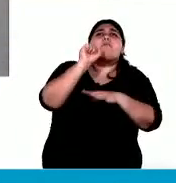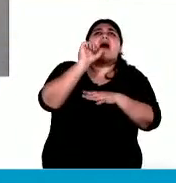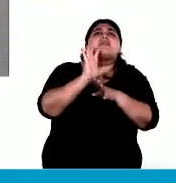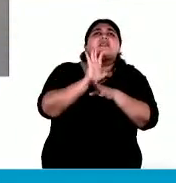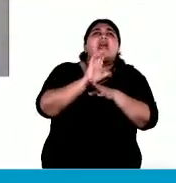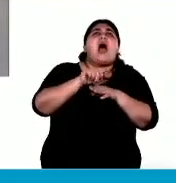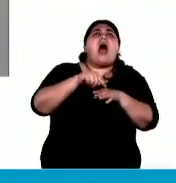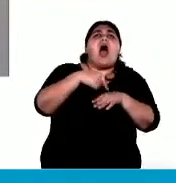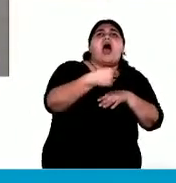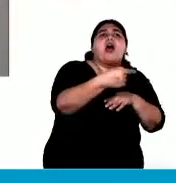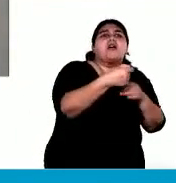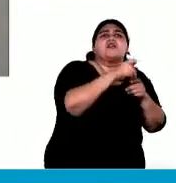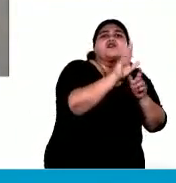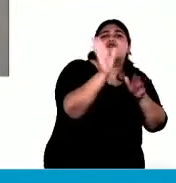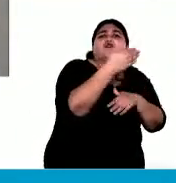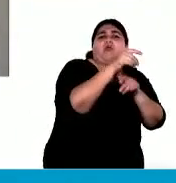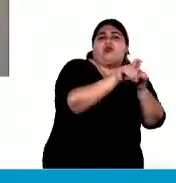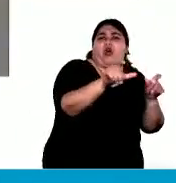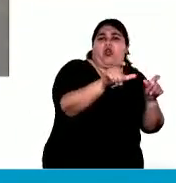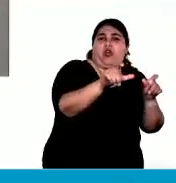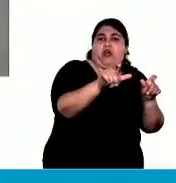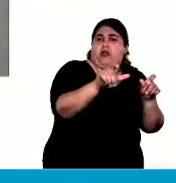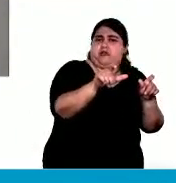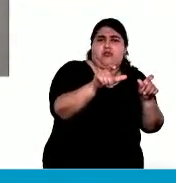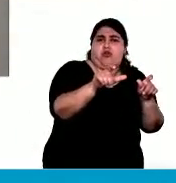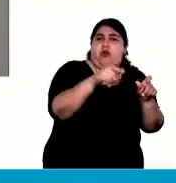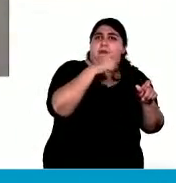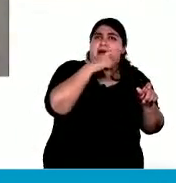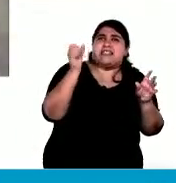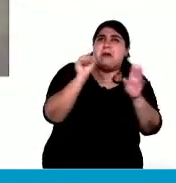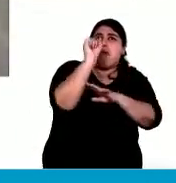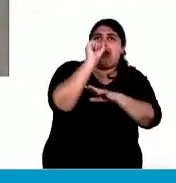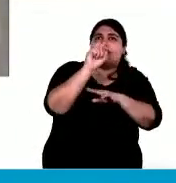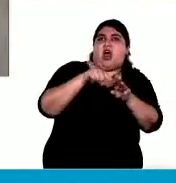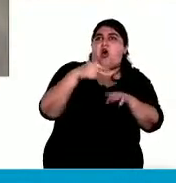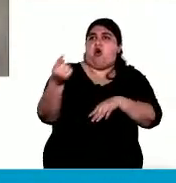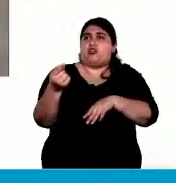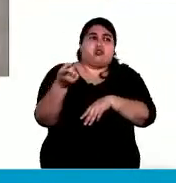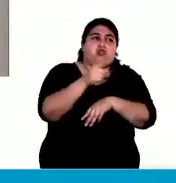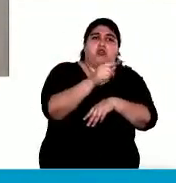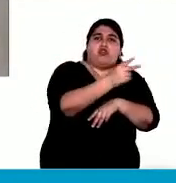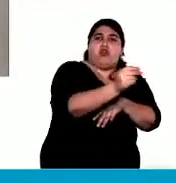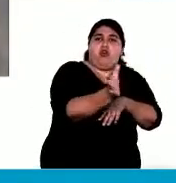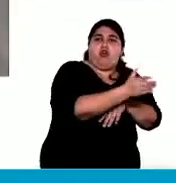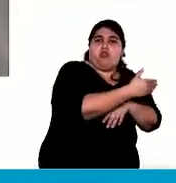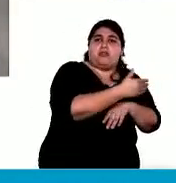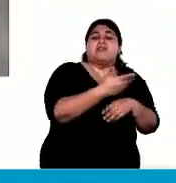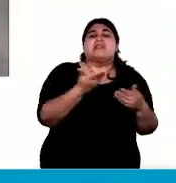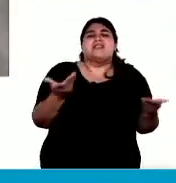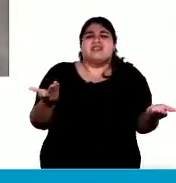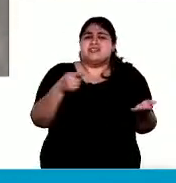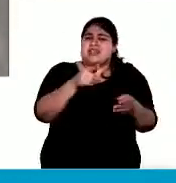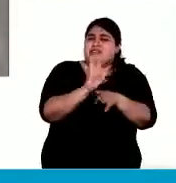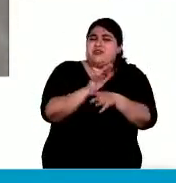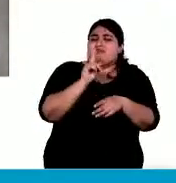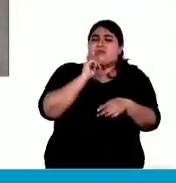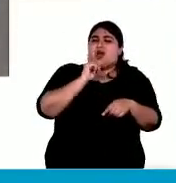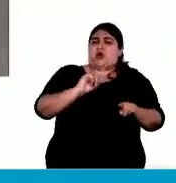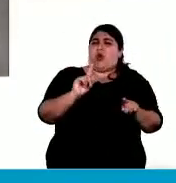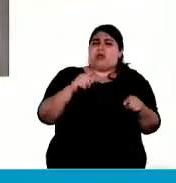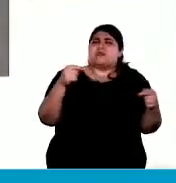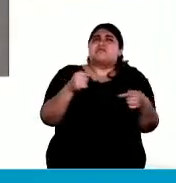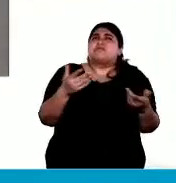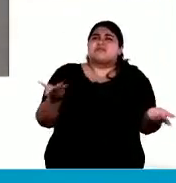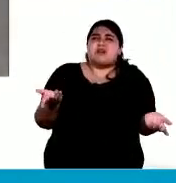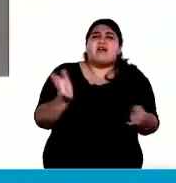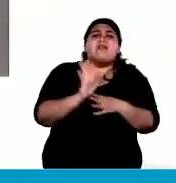otro, sobre todo cuando el otro piensa distinto que el gobierno. Señor presidente, están yendo contra todos los derechos, contra la libertad de expresión,